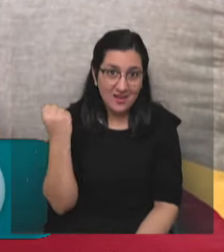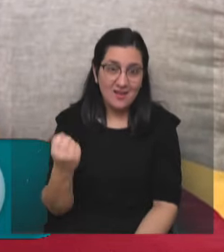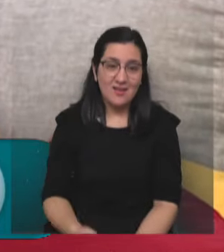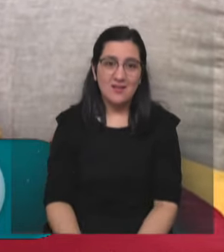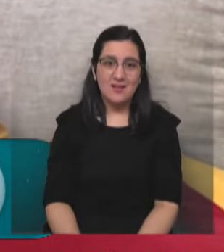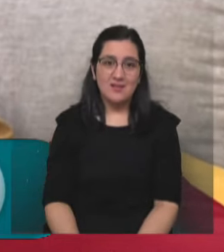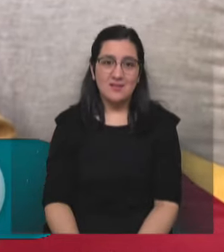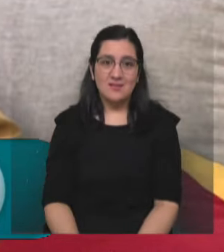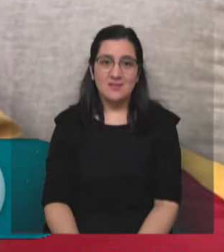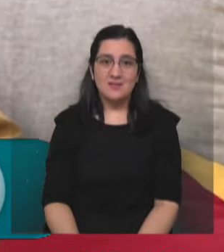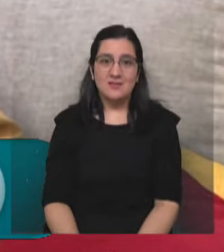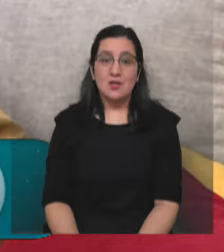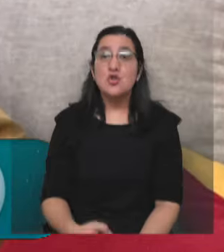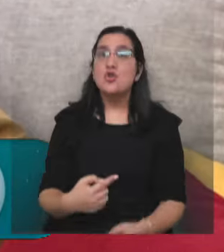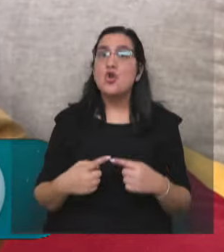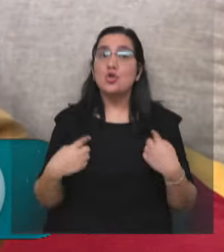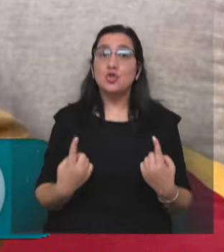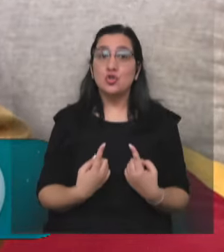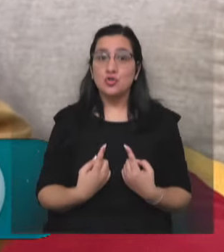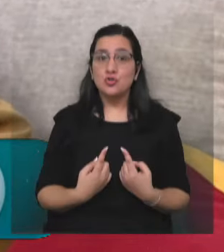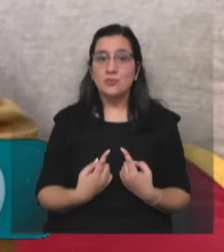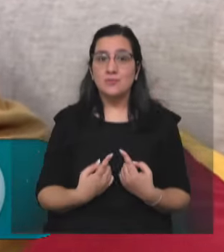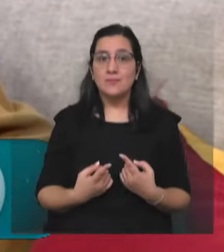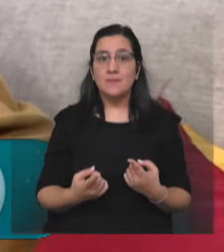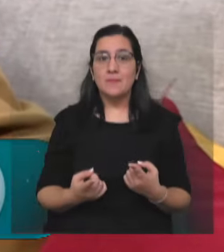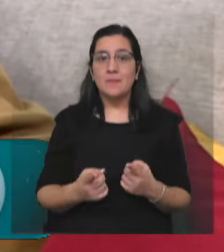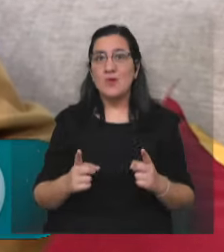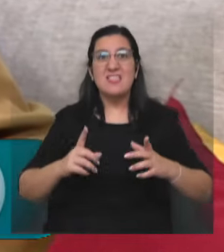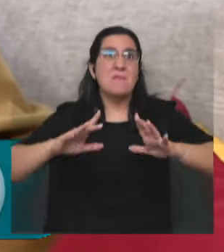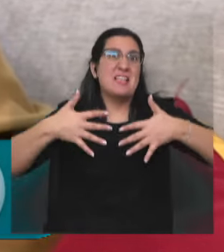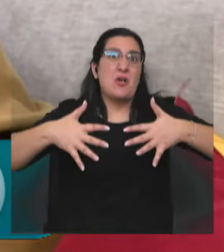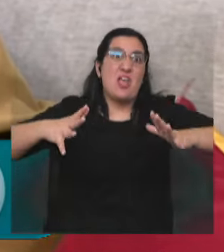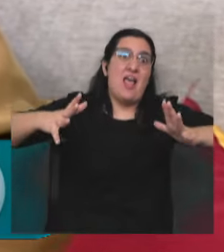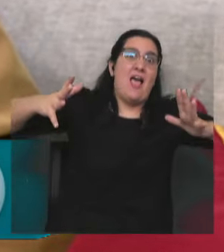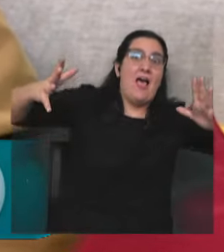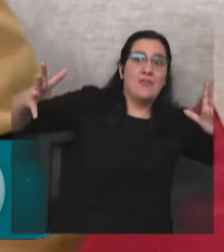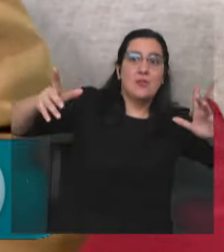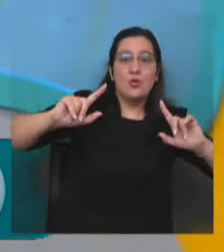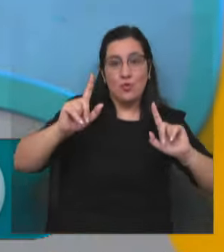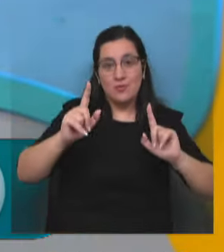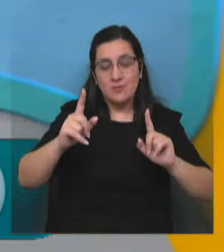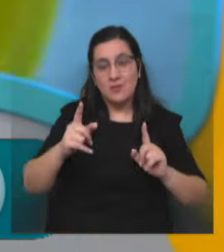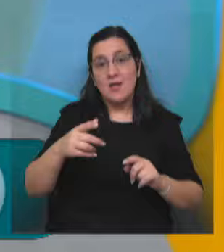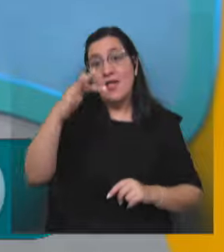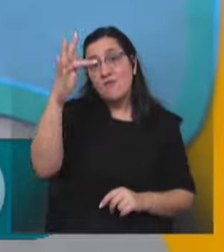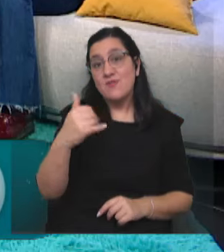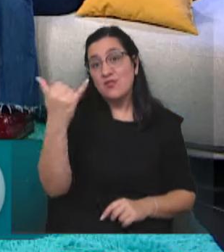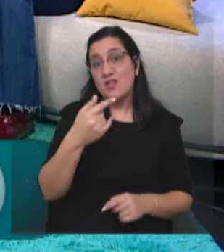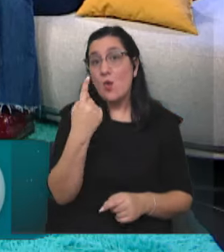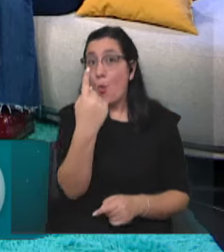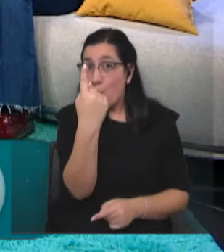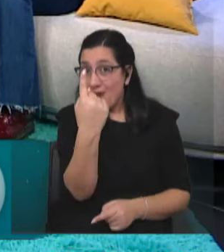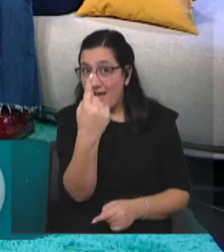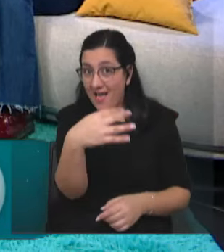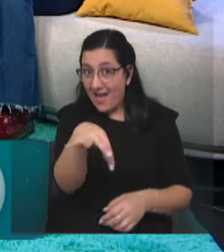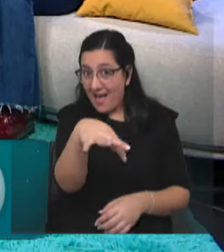Y nosotros con... tampoco es gran escala, ¿no? Bueno, Fito tiene pero... una lechuga y creo que por acá, para nosotros